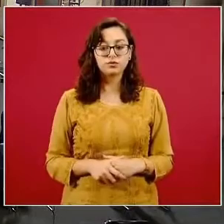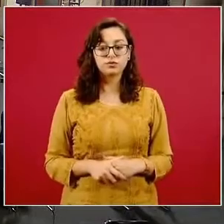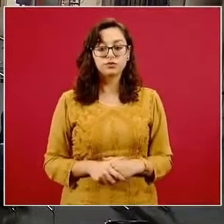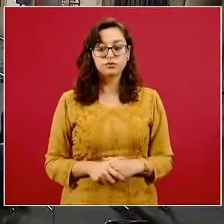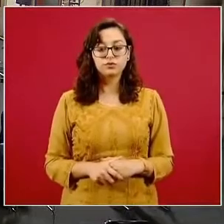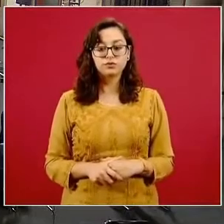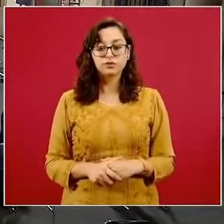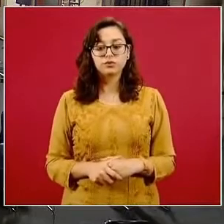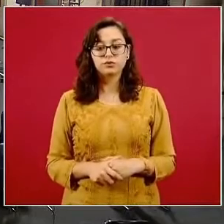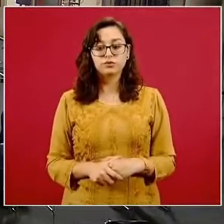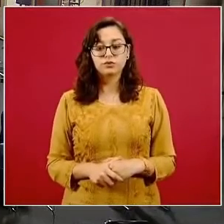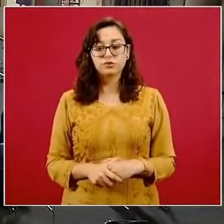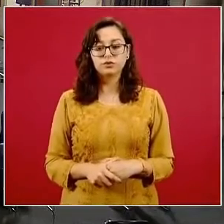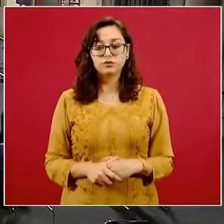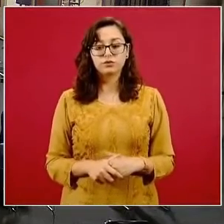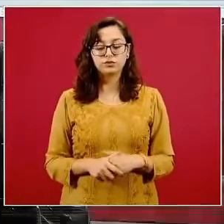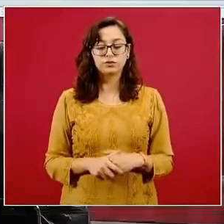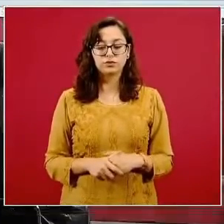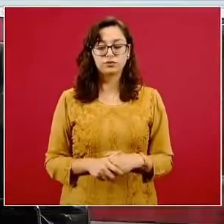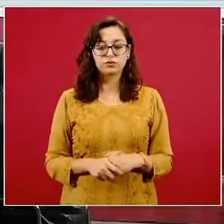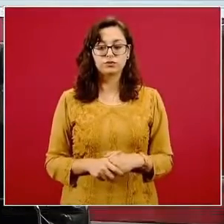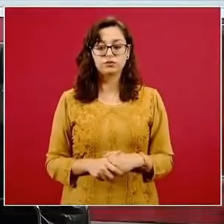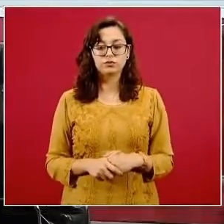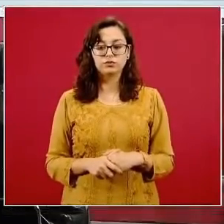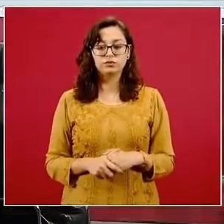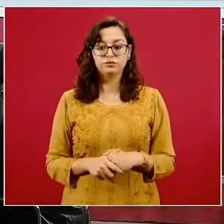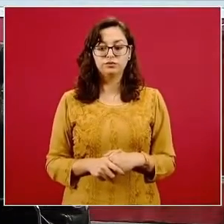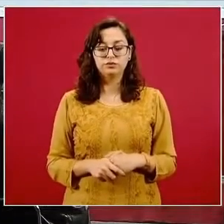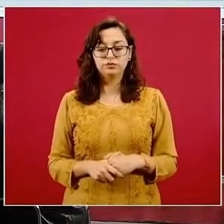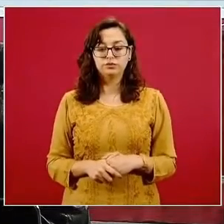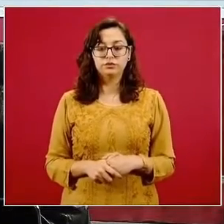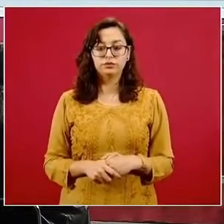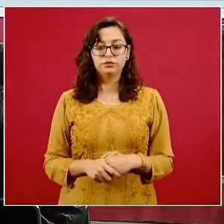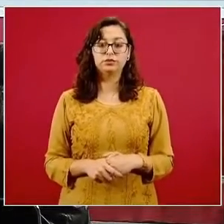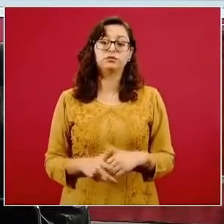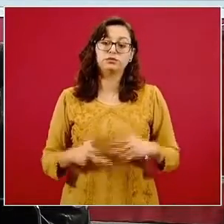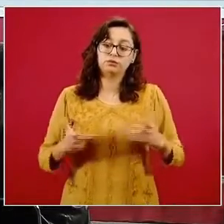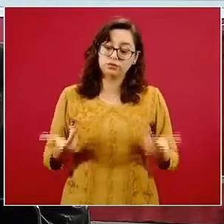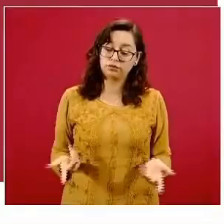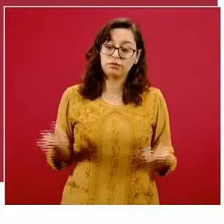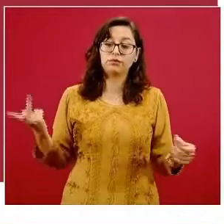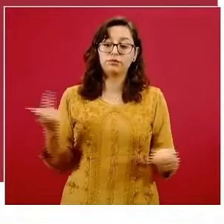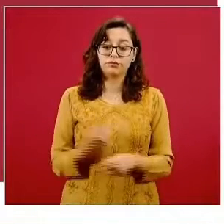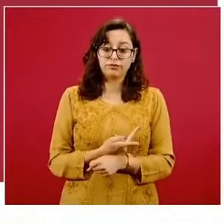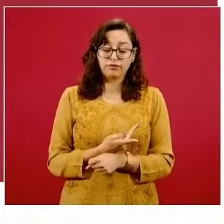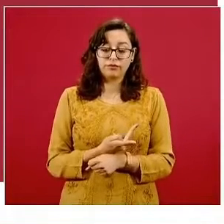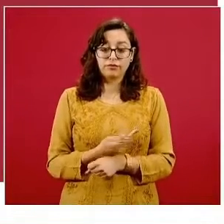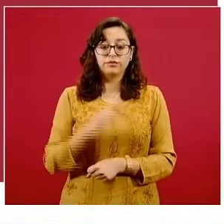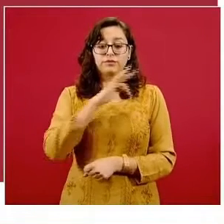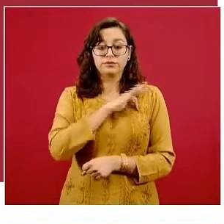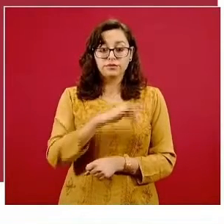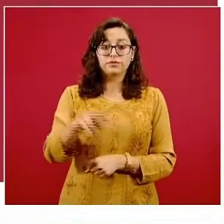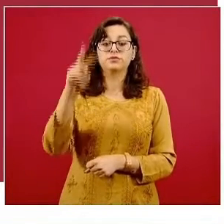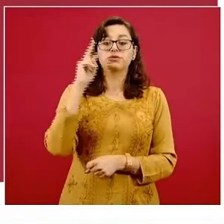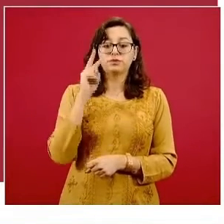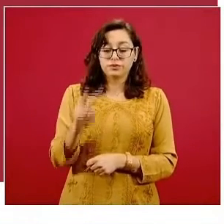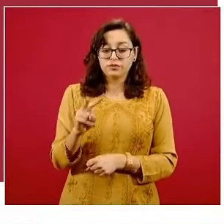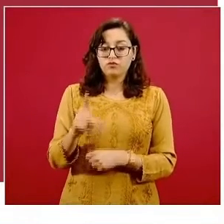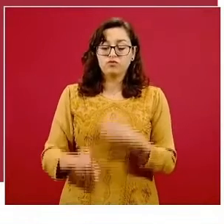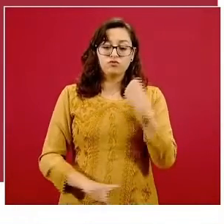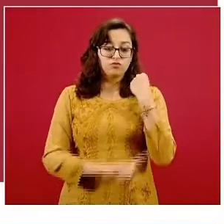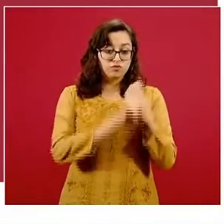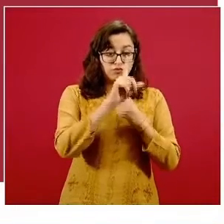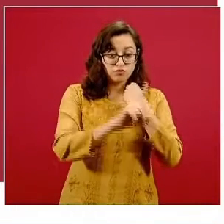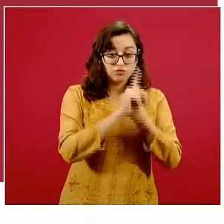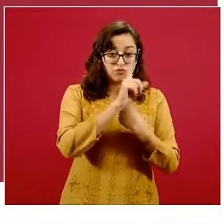Y entonces esto se constituyen, lo que representa es que lo que estamos haciendo es ir de los problemas,